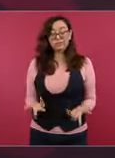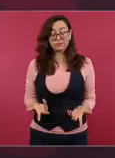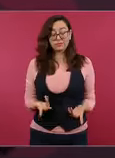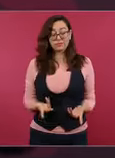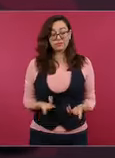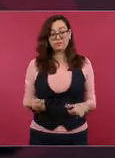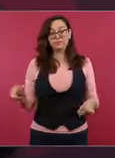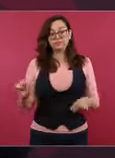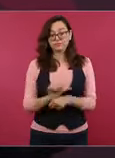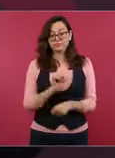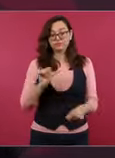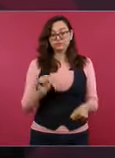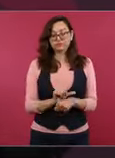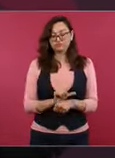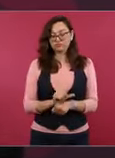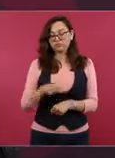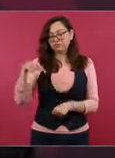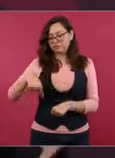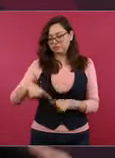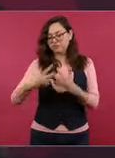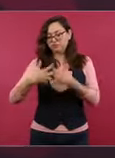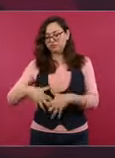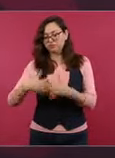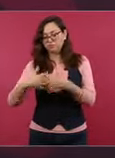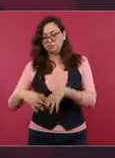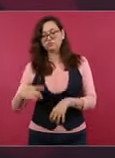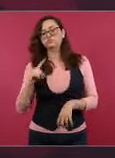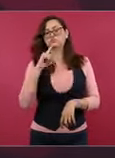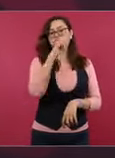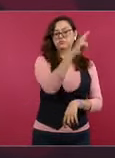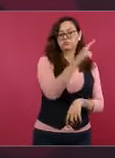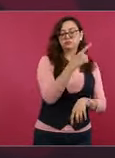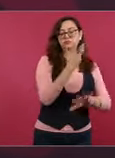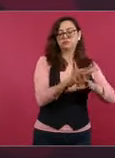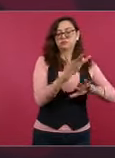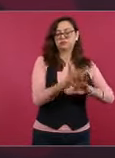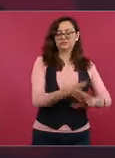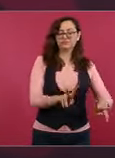con empresas que funcionan en Estados Unidos.